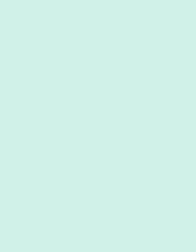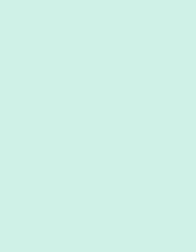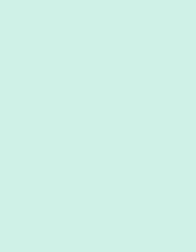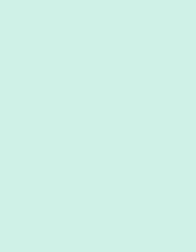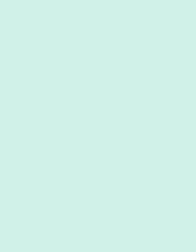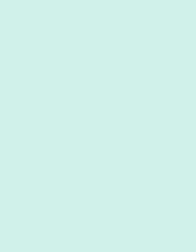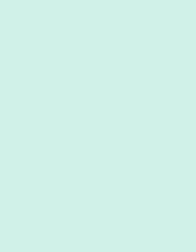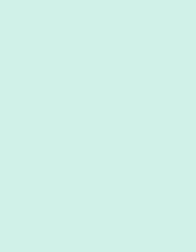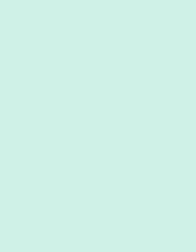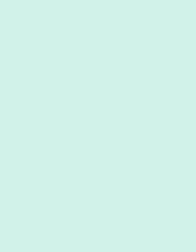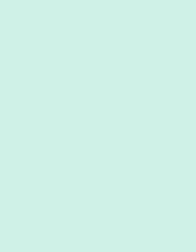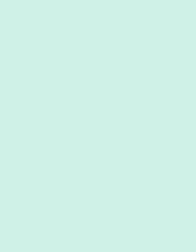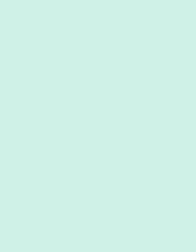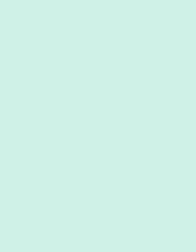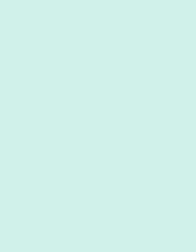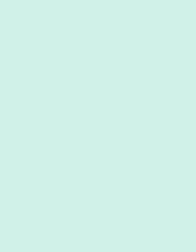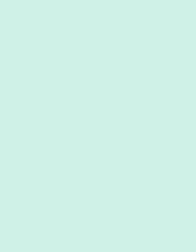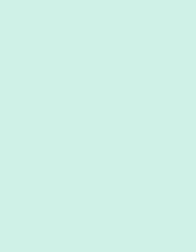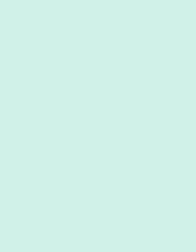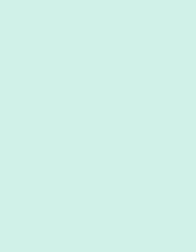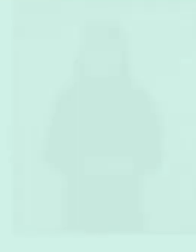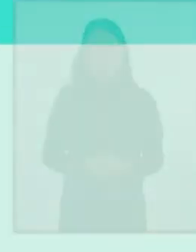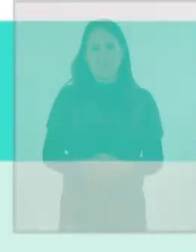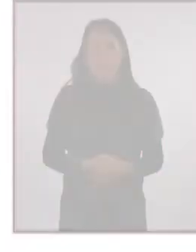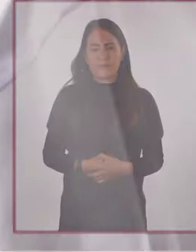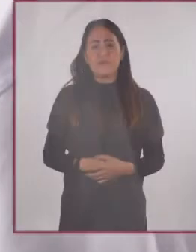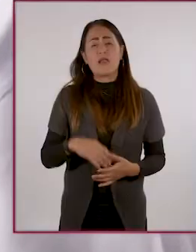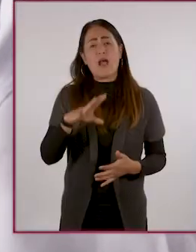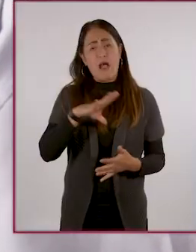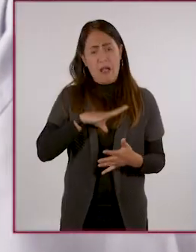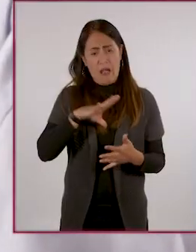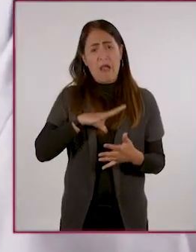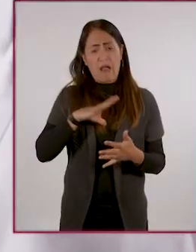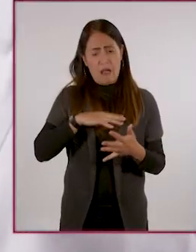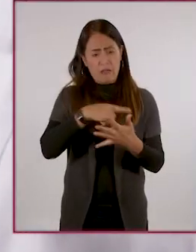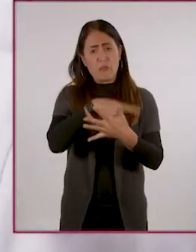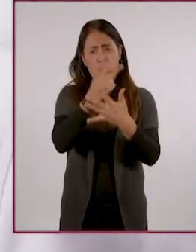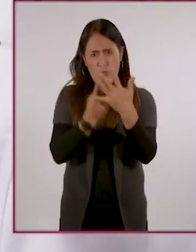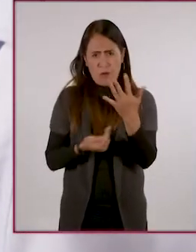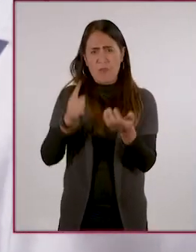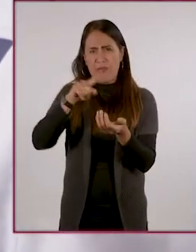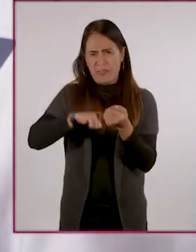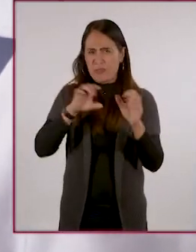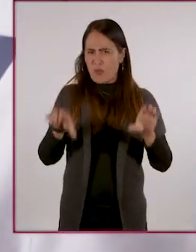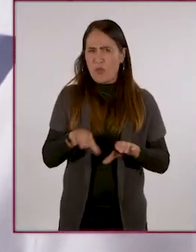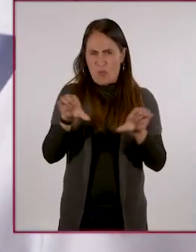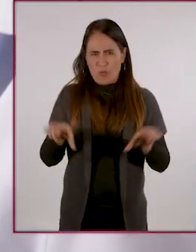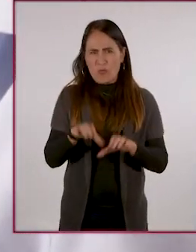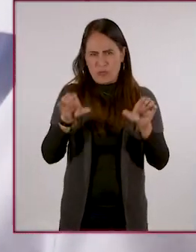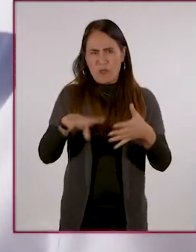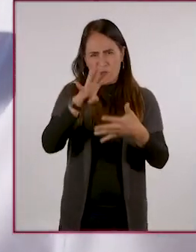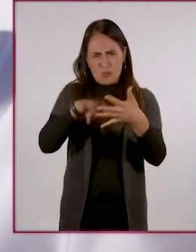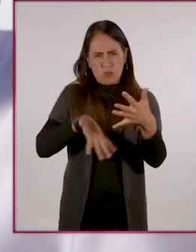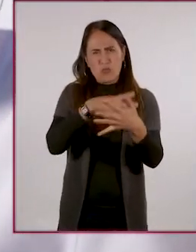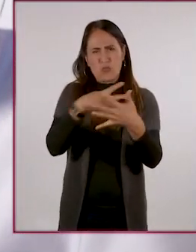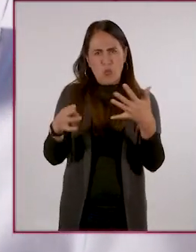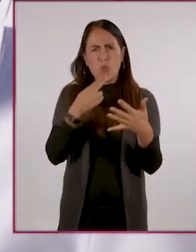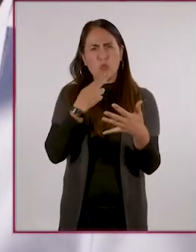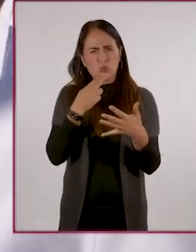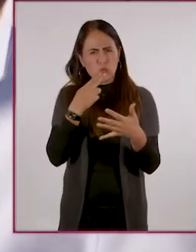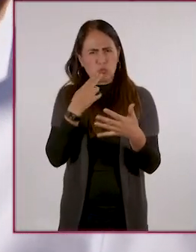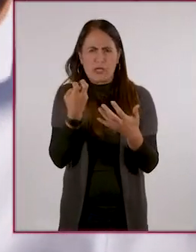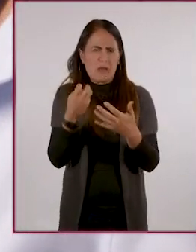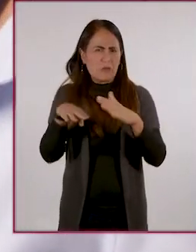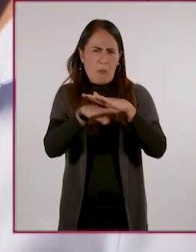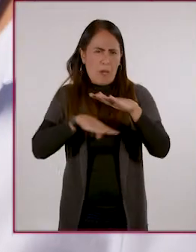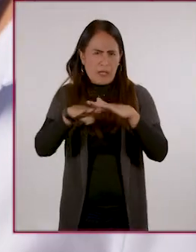Tipos de software para hojas de cálculo. Existen varias opciones de software para utilizar hojas de cálculo de